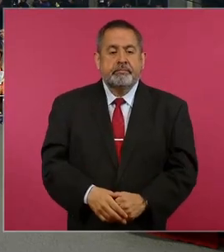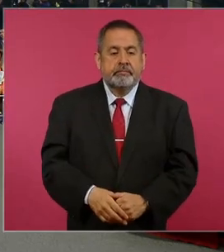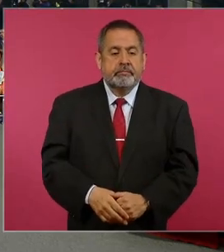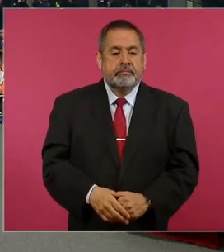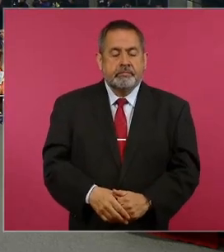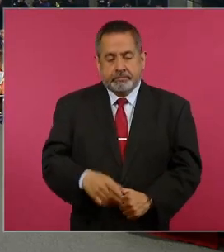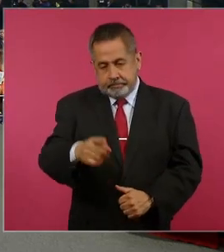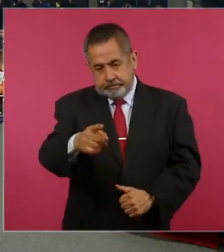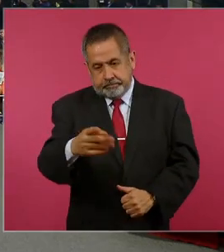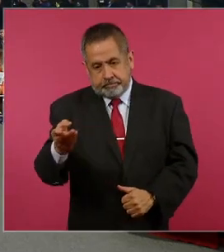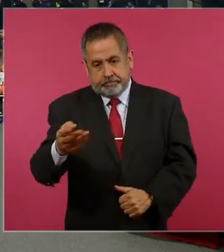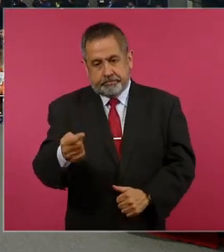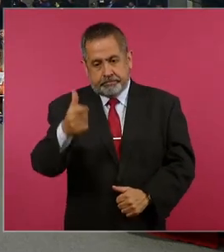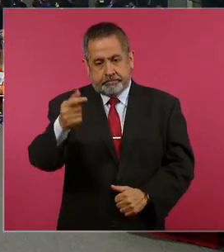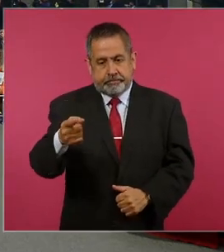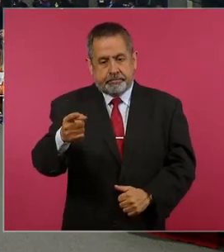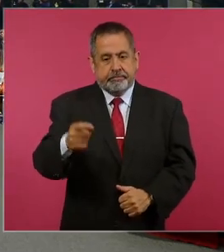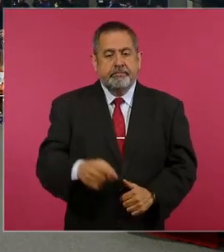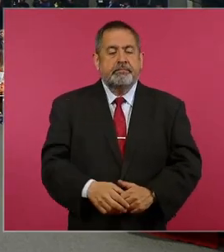Vamos acá, empezamos.